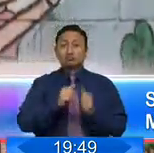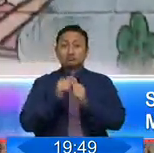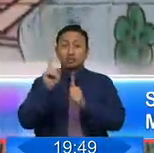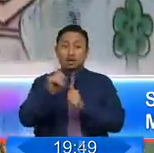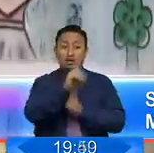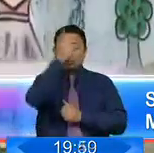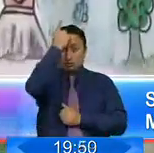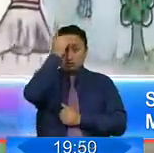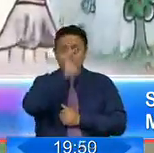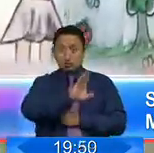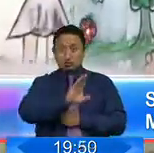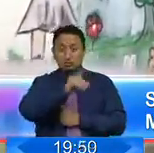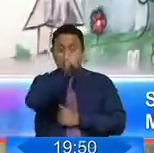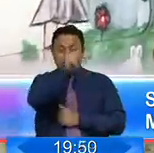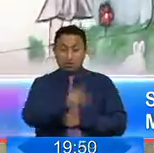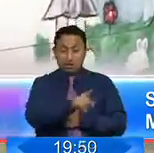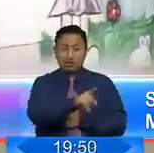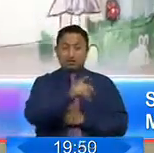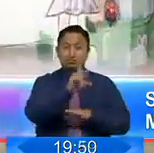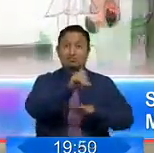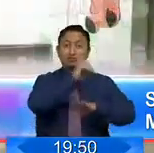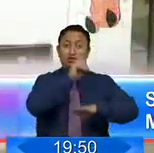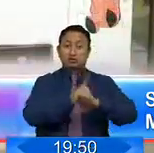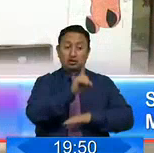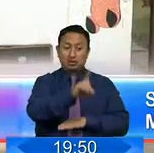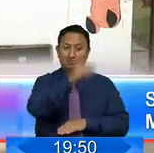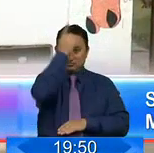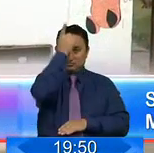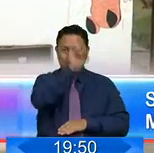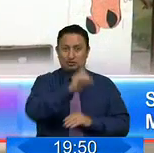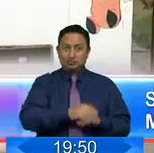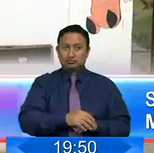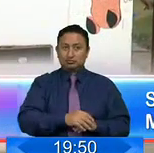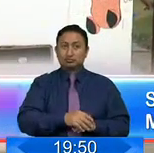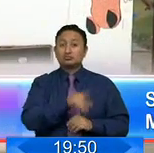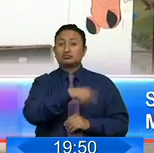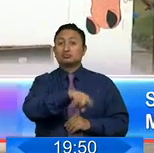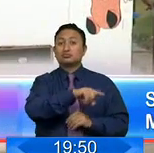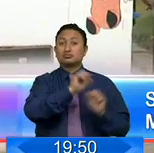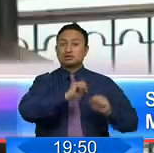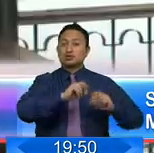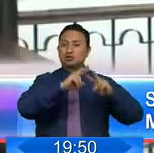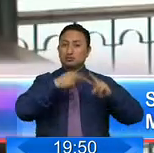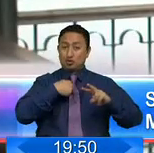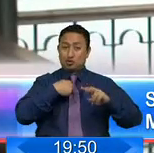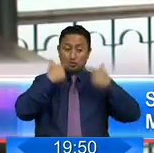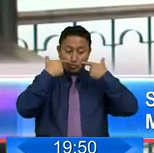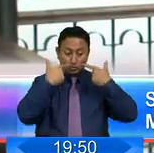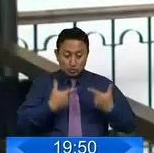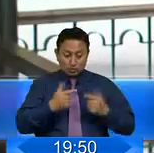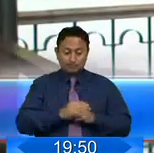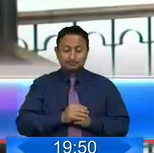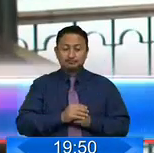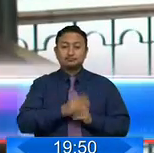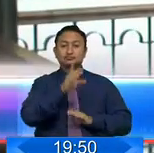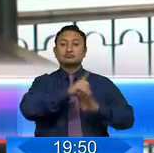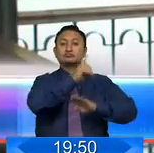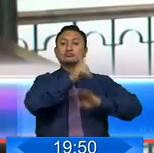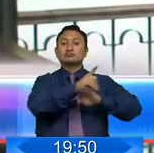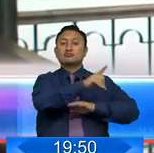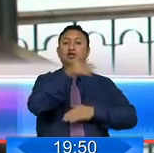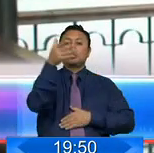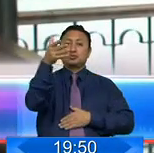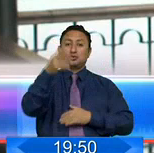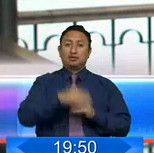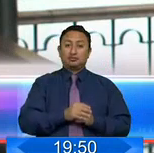por la asignataria, es decir, la directora, y que la institución hace un seguimiento. Tanto la directora como las maestras